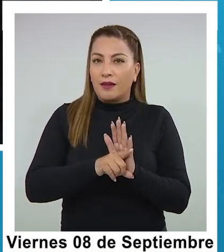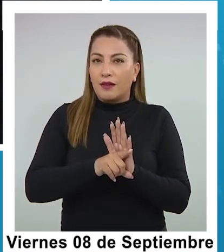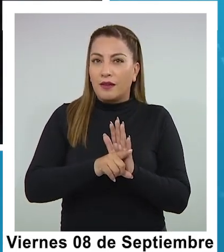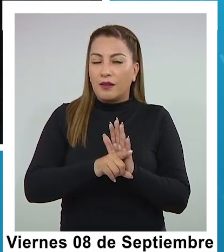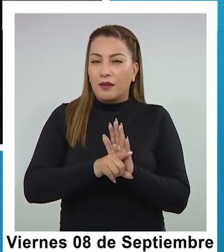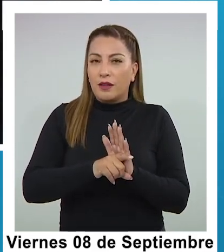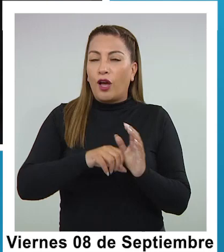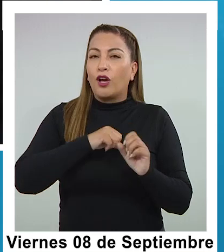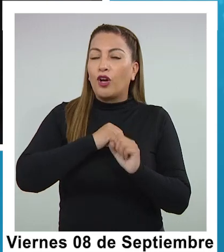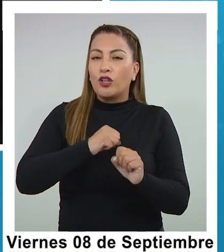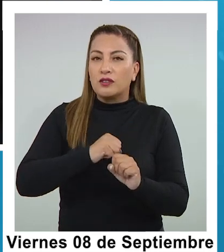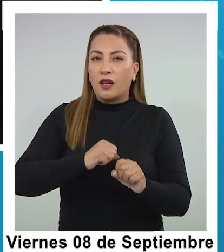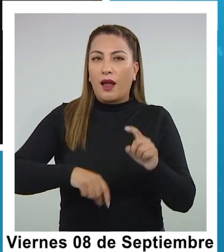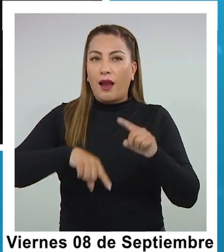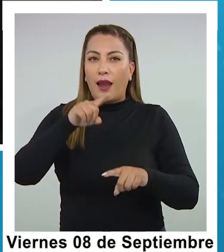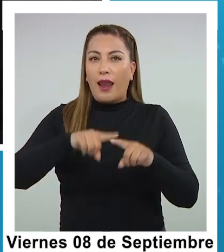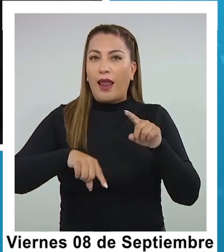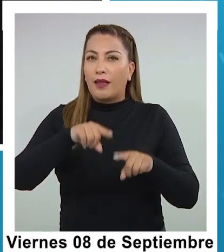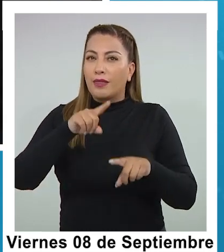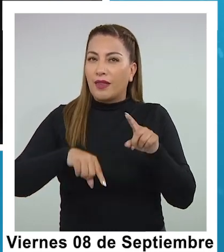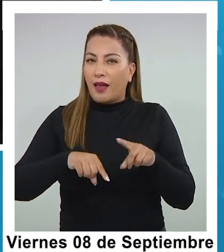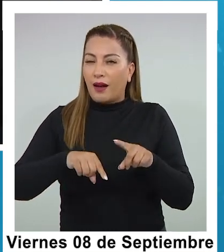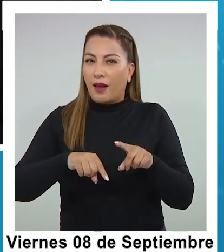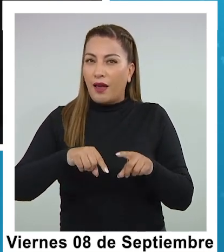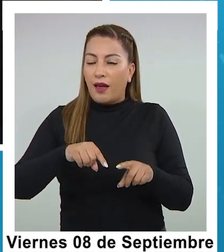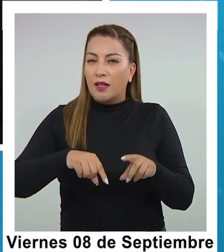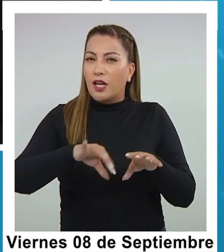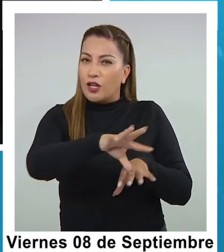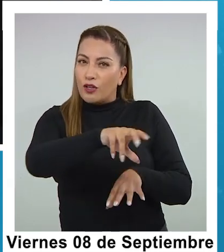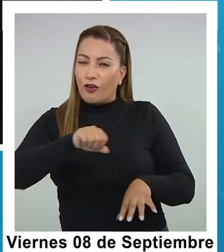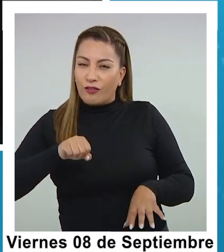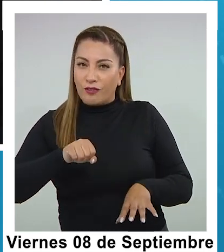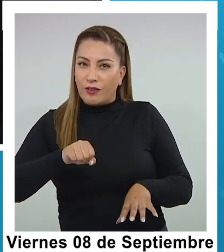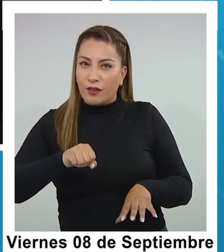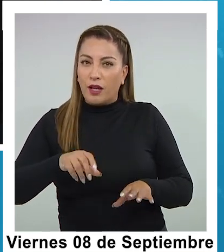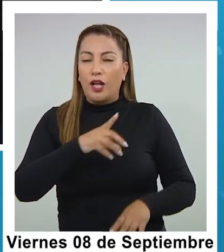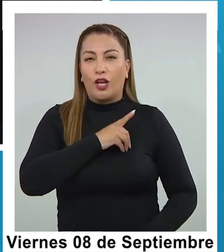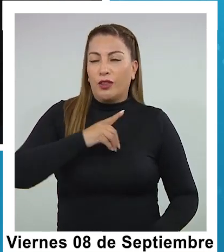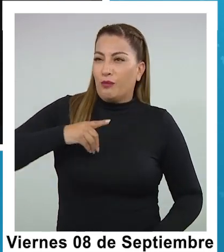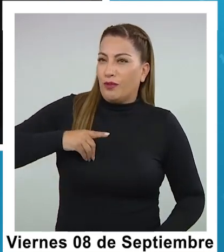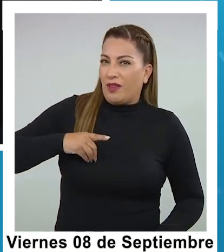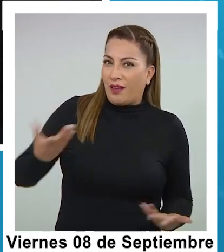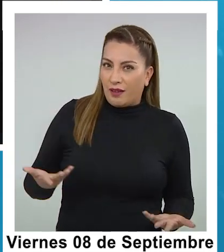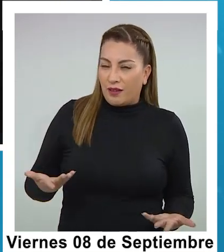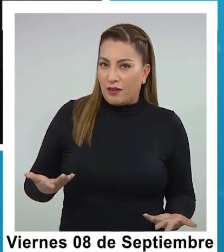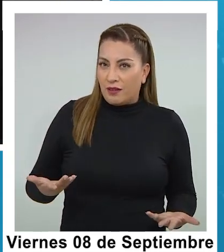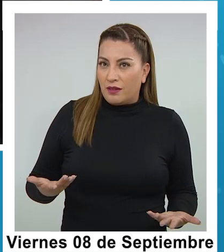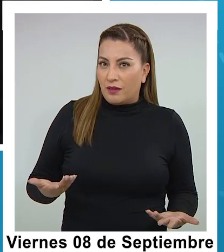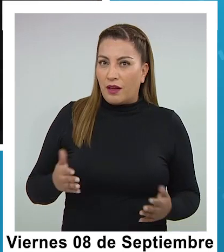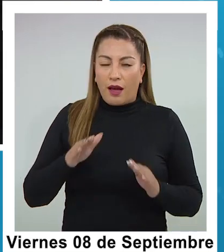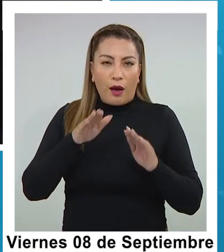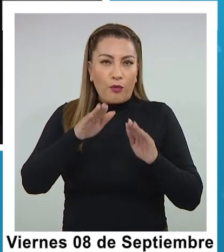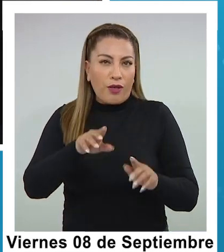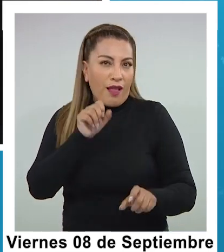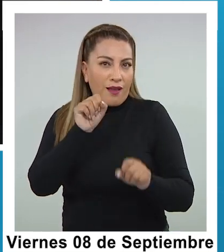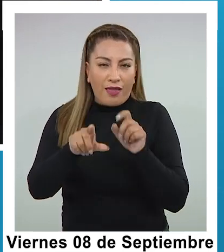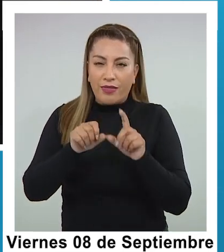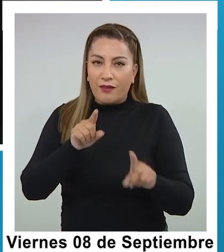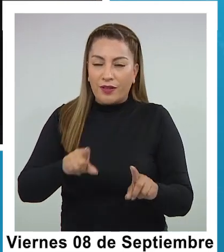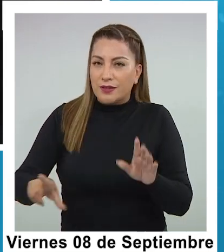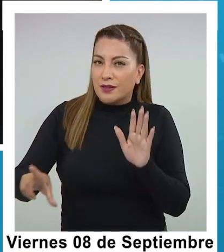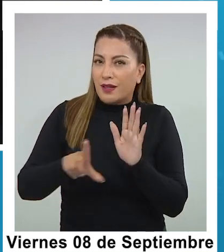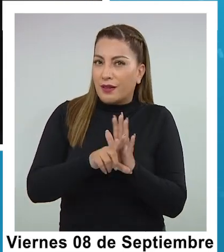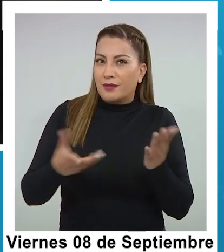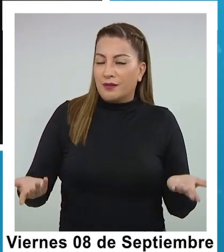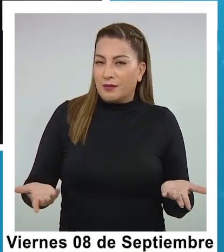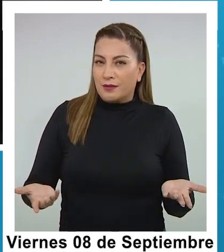la usurpación y que son los diputados de esas zonas los más agresivos en estos términos y favorecer la defensa